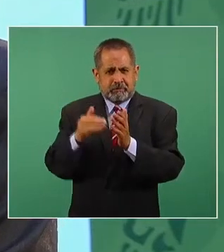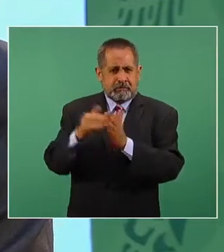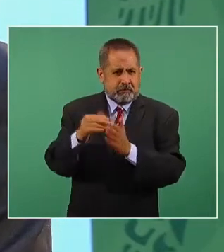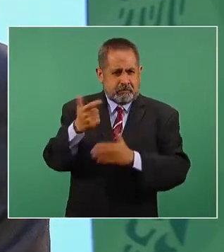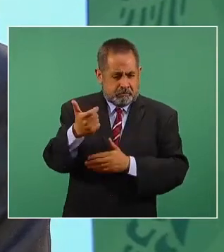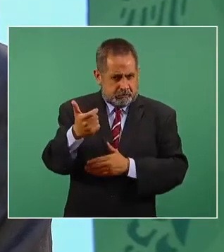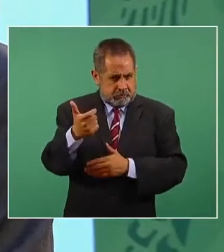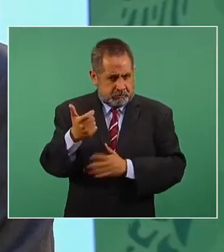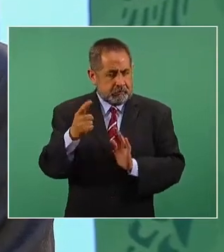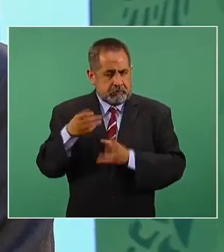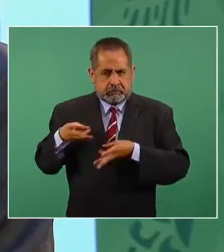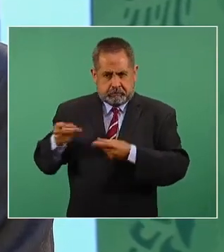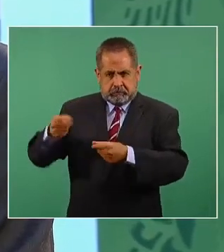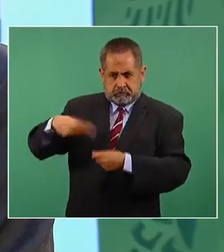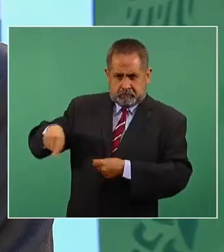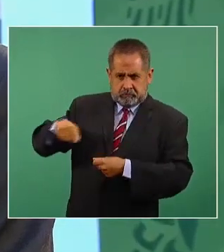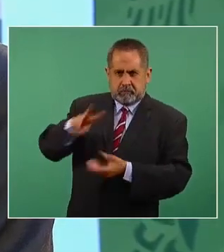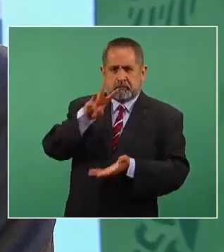3,600 millones de pesos,